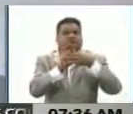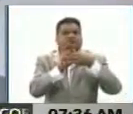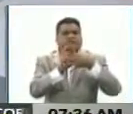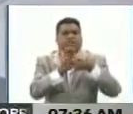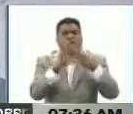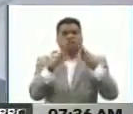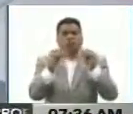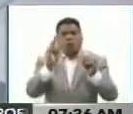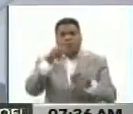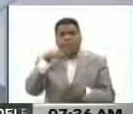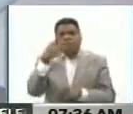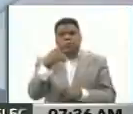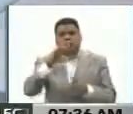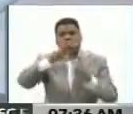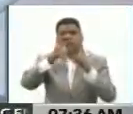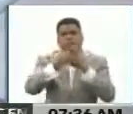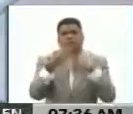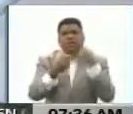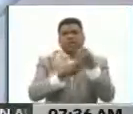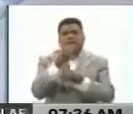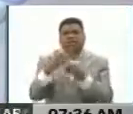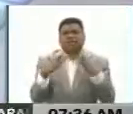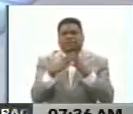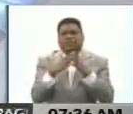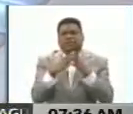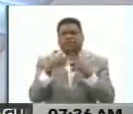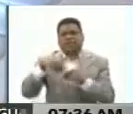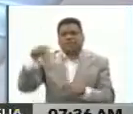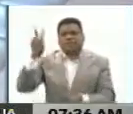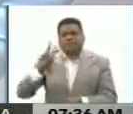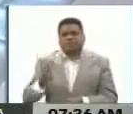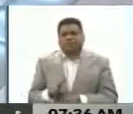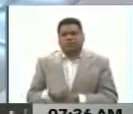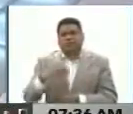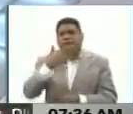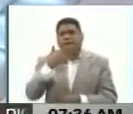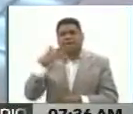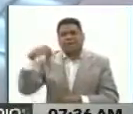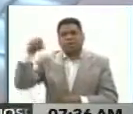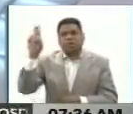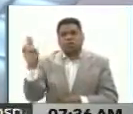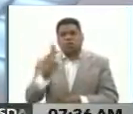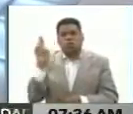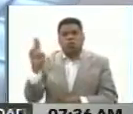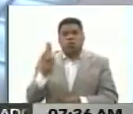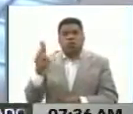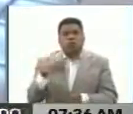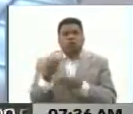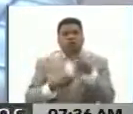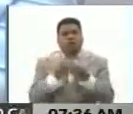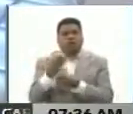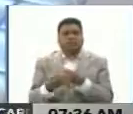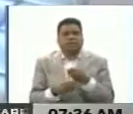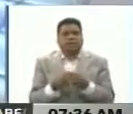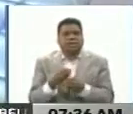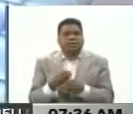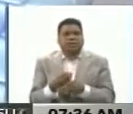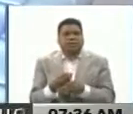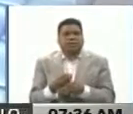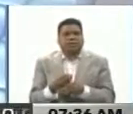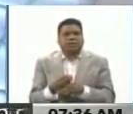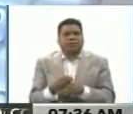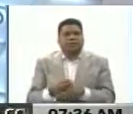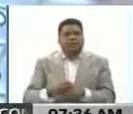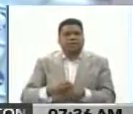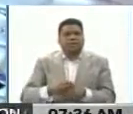política cultural que se lleva a nivel nacional y garantizar que le estemos dando el mejor uso a los recursos que se invierten en cultura, que no son pocos, y atender a la